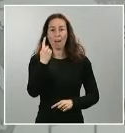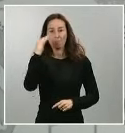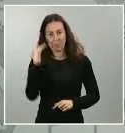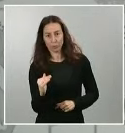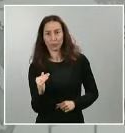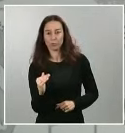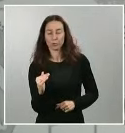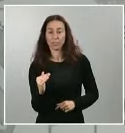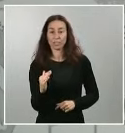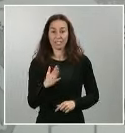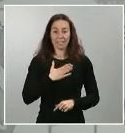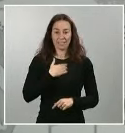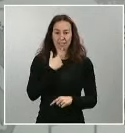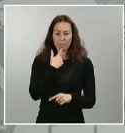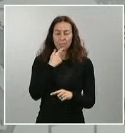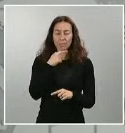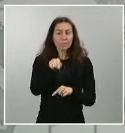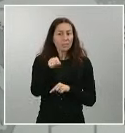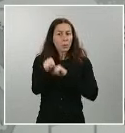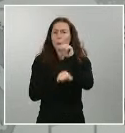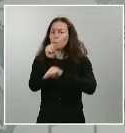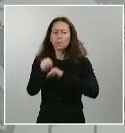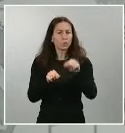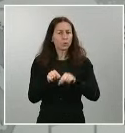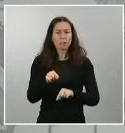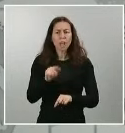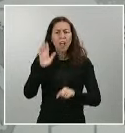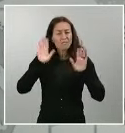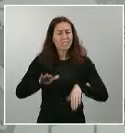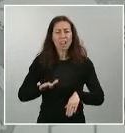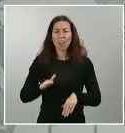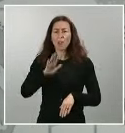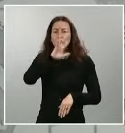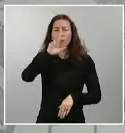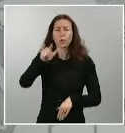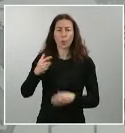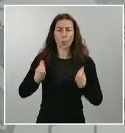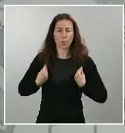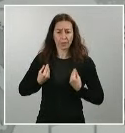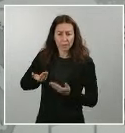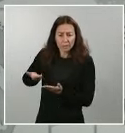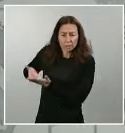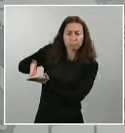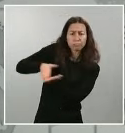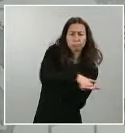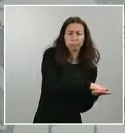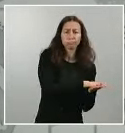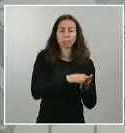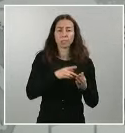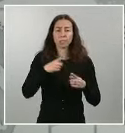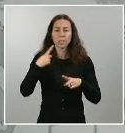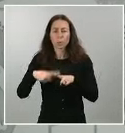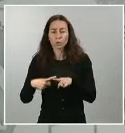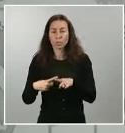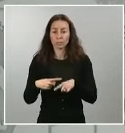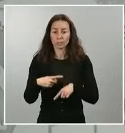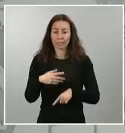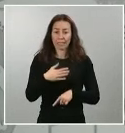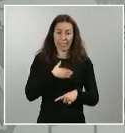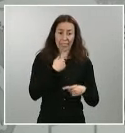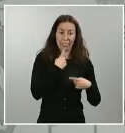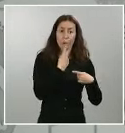que arrebata vidas, como estamos viendo, que siembra devastación económica y también desolación humana. Un día más, pero también un día menos.